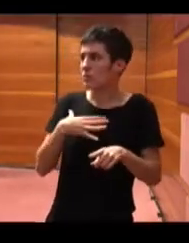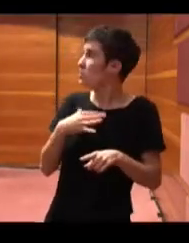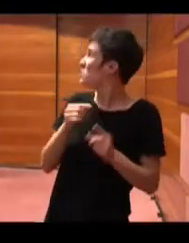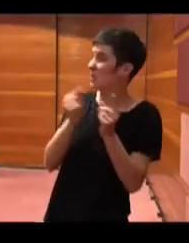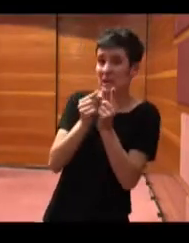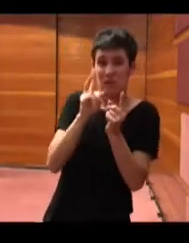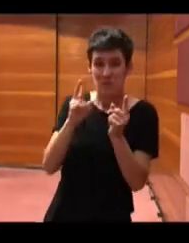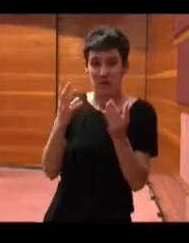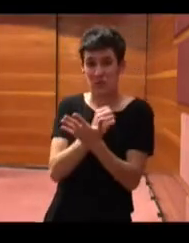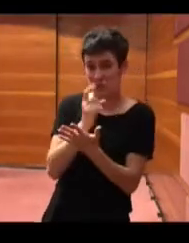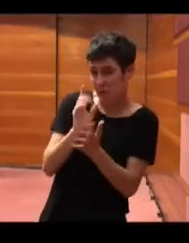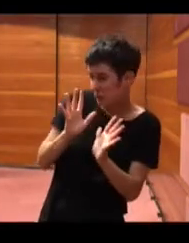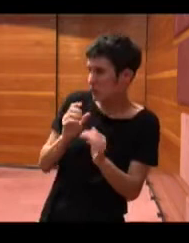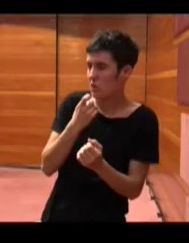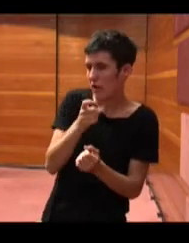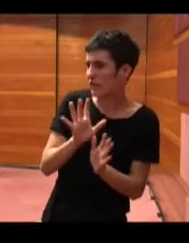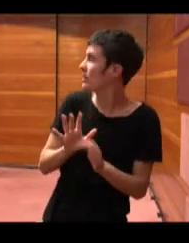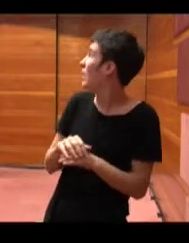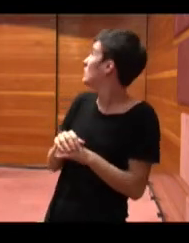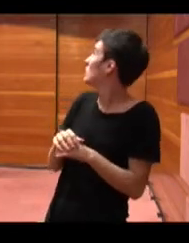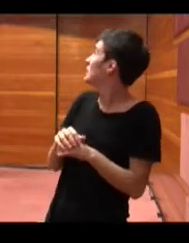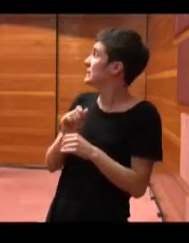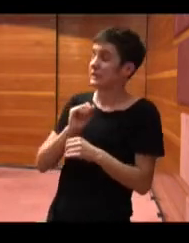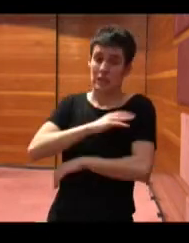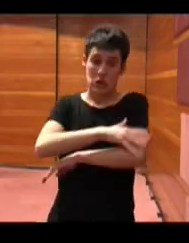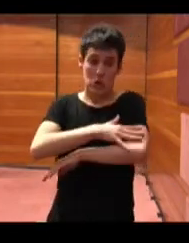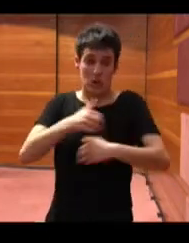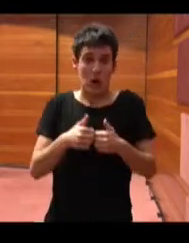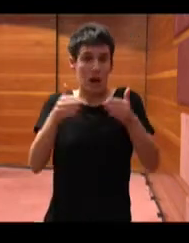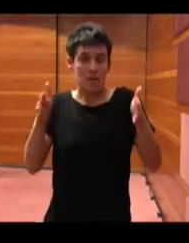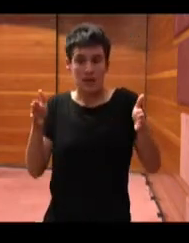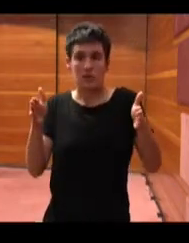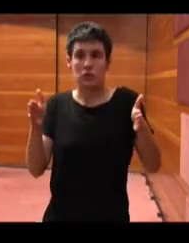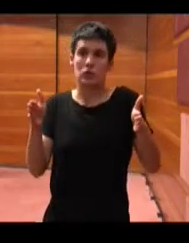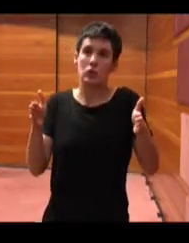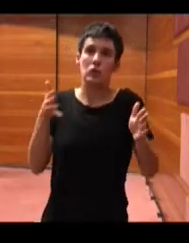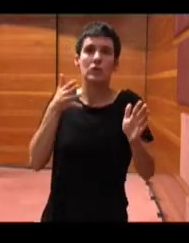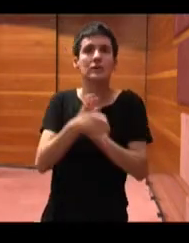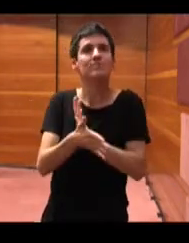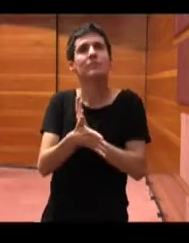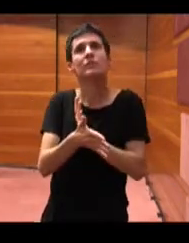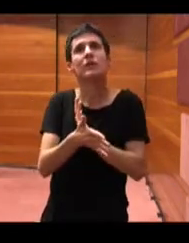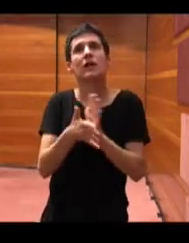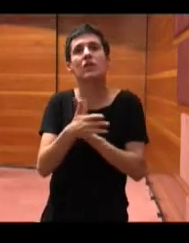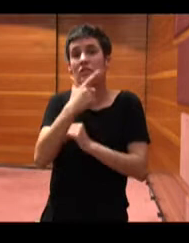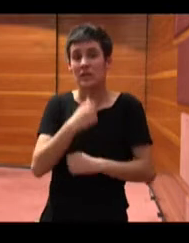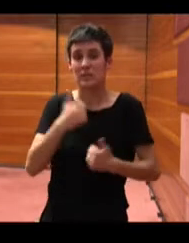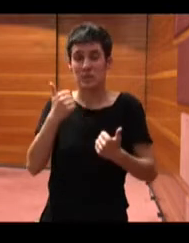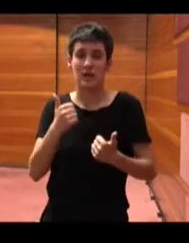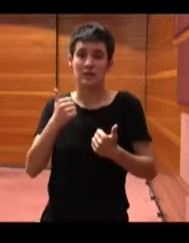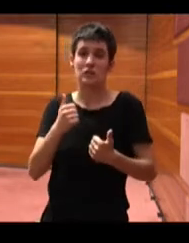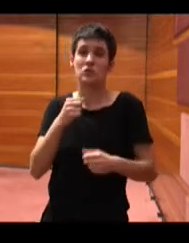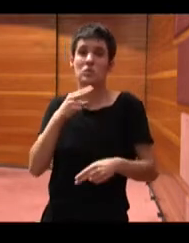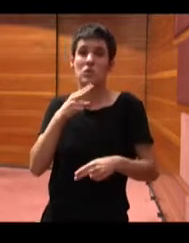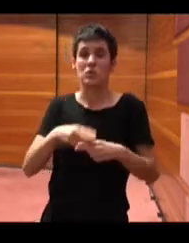que hace. Bien, la formulación más típica de gobierno abierto es la que puso en marcha Barack Obama cuando llegó a la